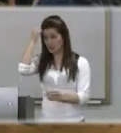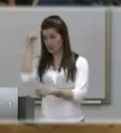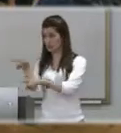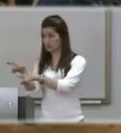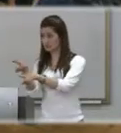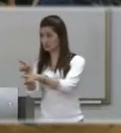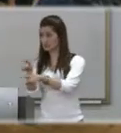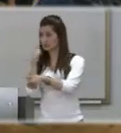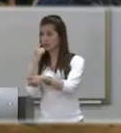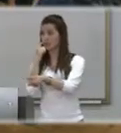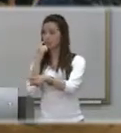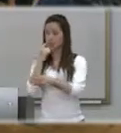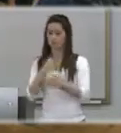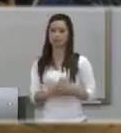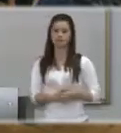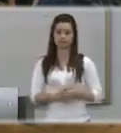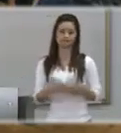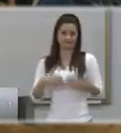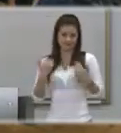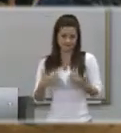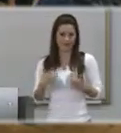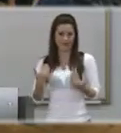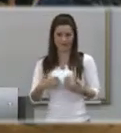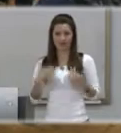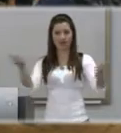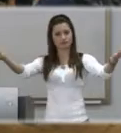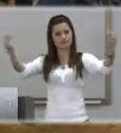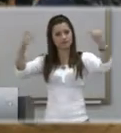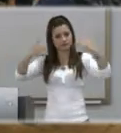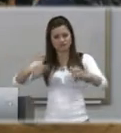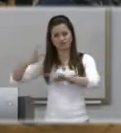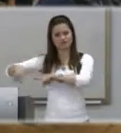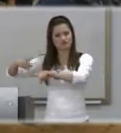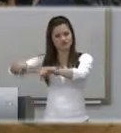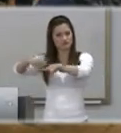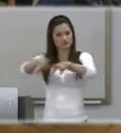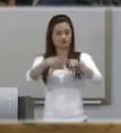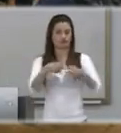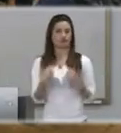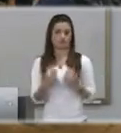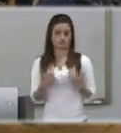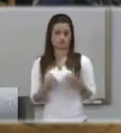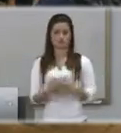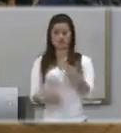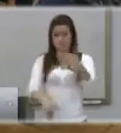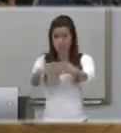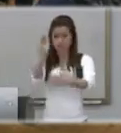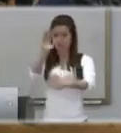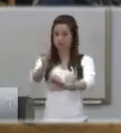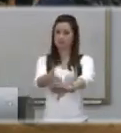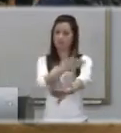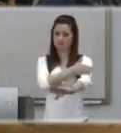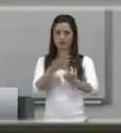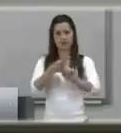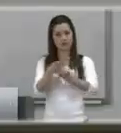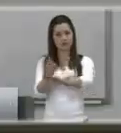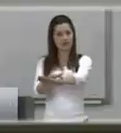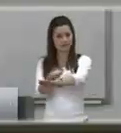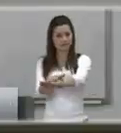docentes? Bueno, me alegra mucho tener una audiencia tan variada y antes de iniciar quisiera